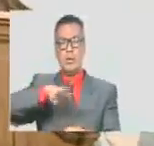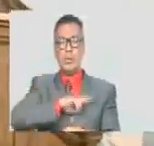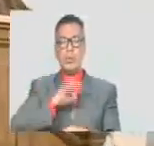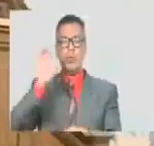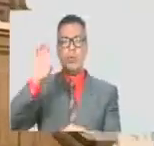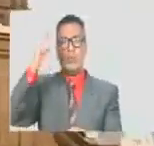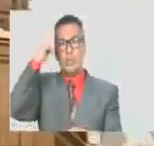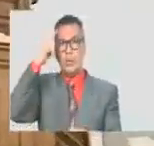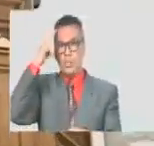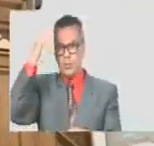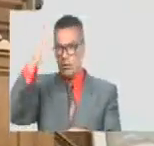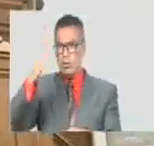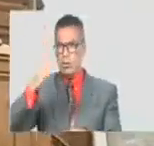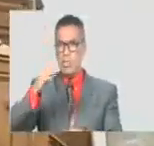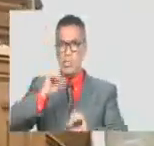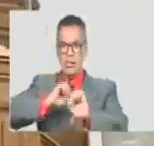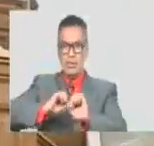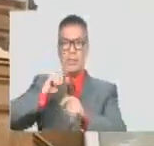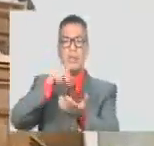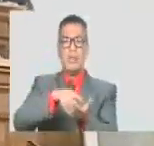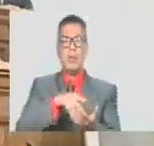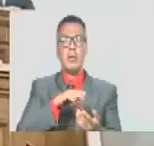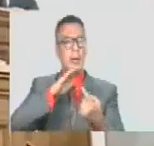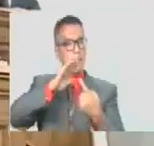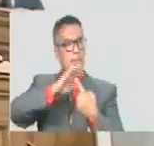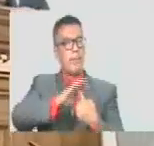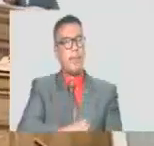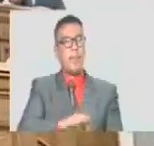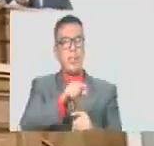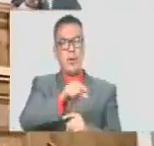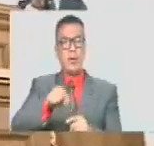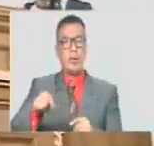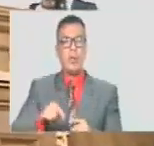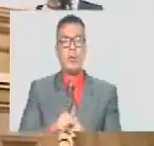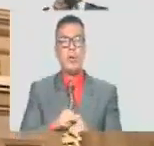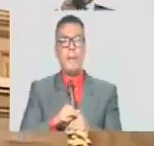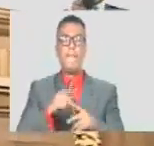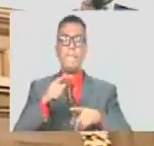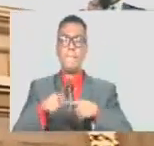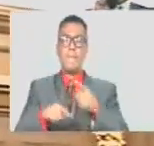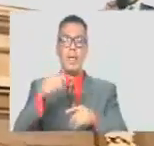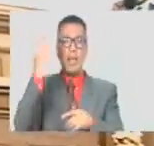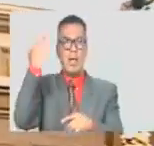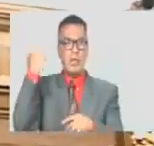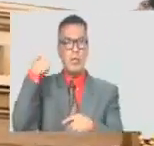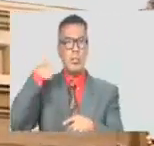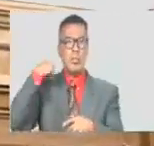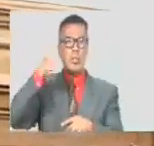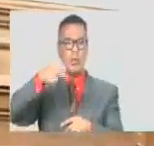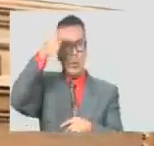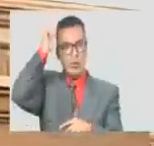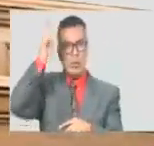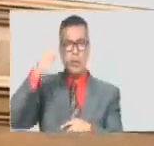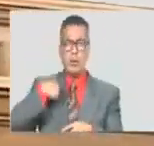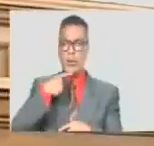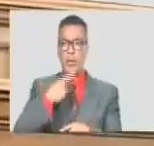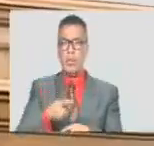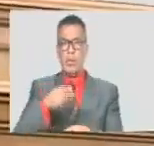y detener el ataque particular a las expresiones espirituales ancestrales indígenas y de origen